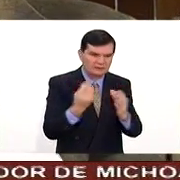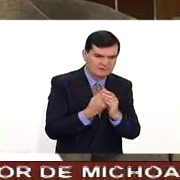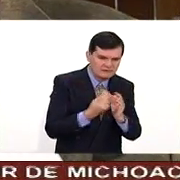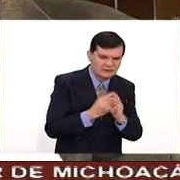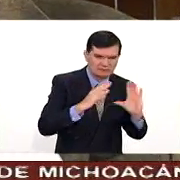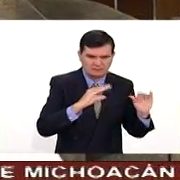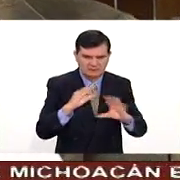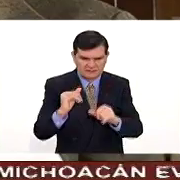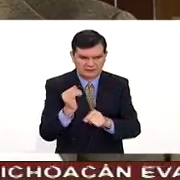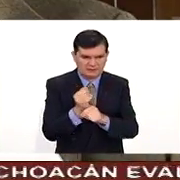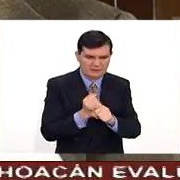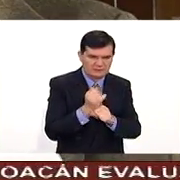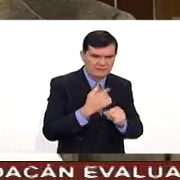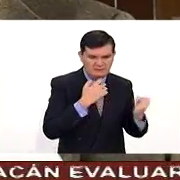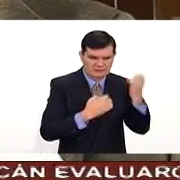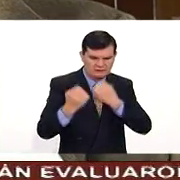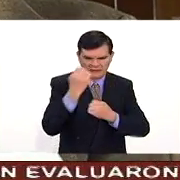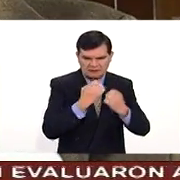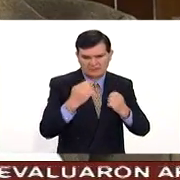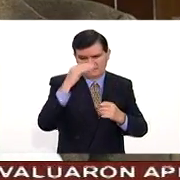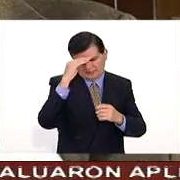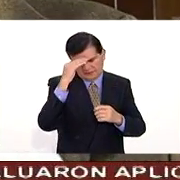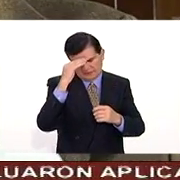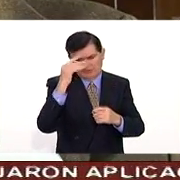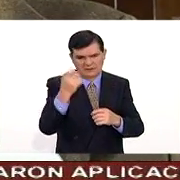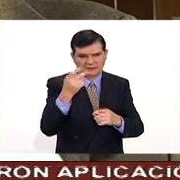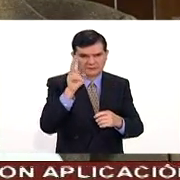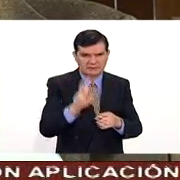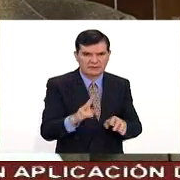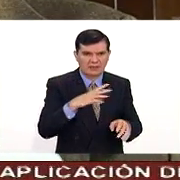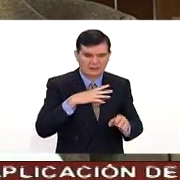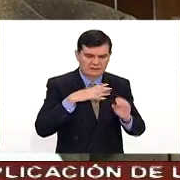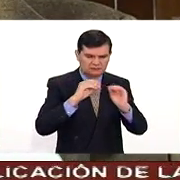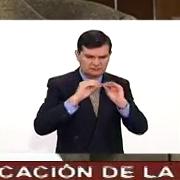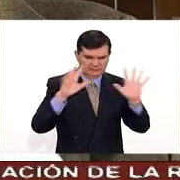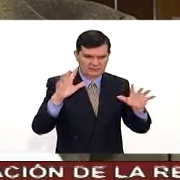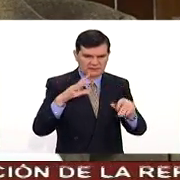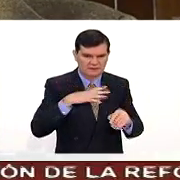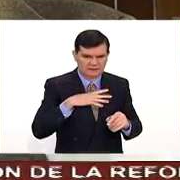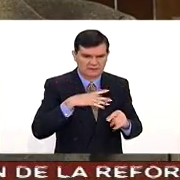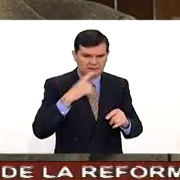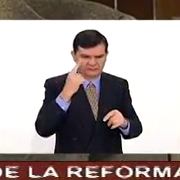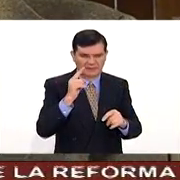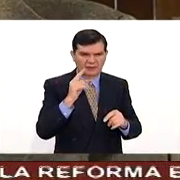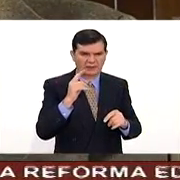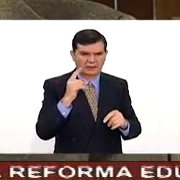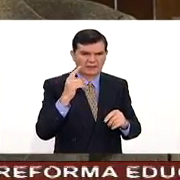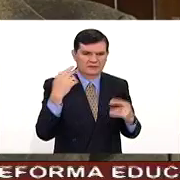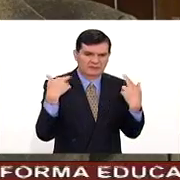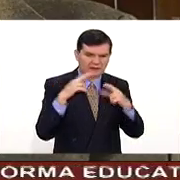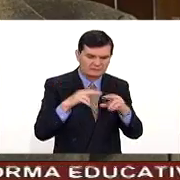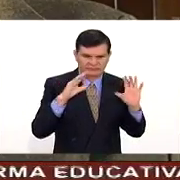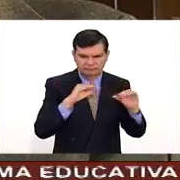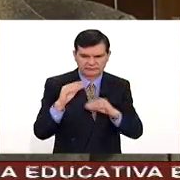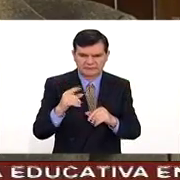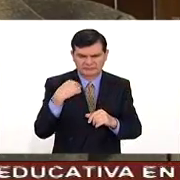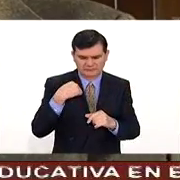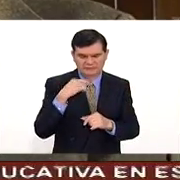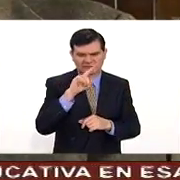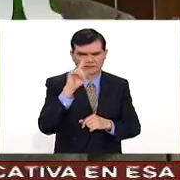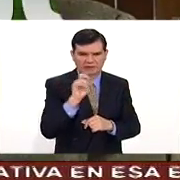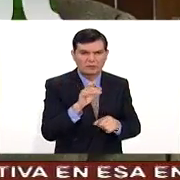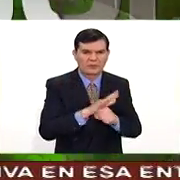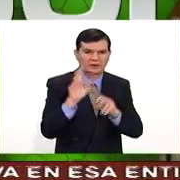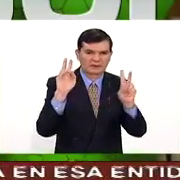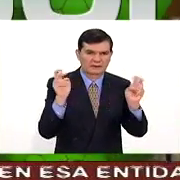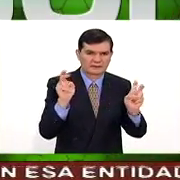investigar, eventualmente hacer análisis, reflexión. Siempre tuve claro que mi vocación era más por el lado académico. La pregunta era, ¿en qué tema?